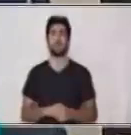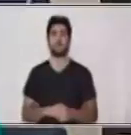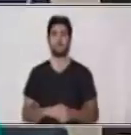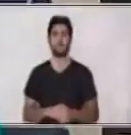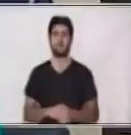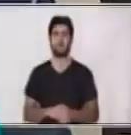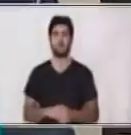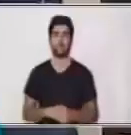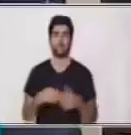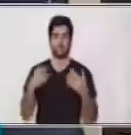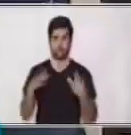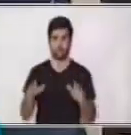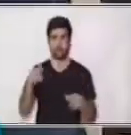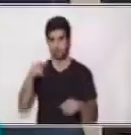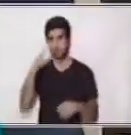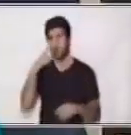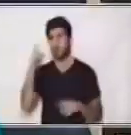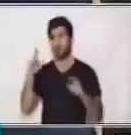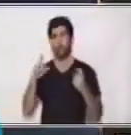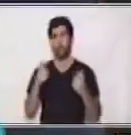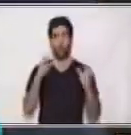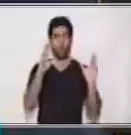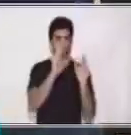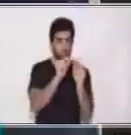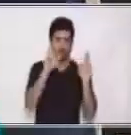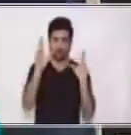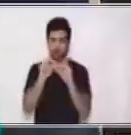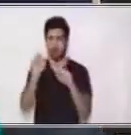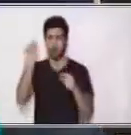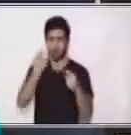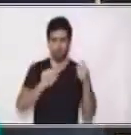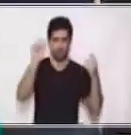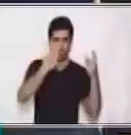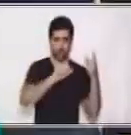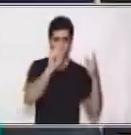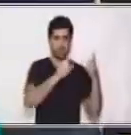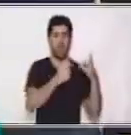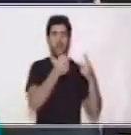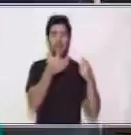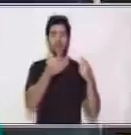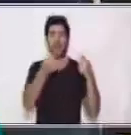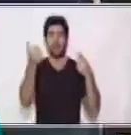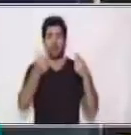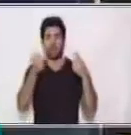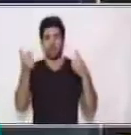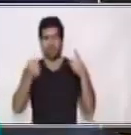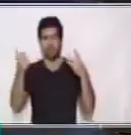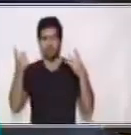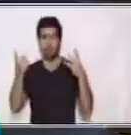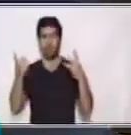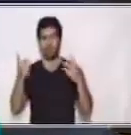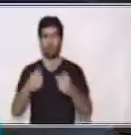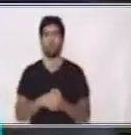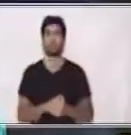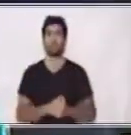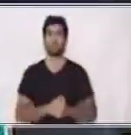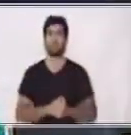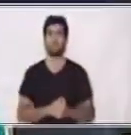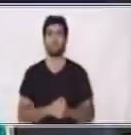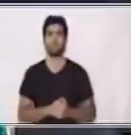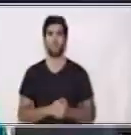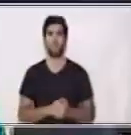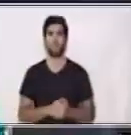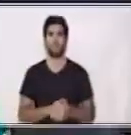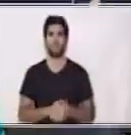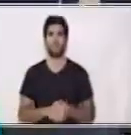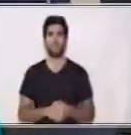Reducimos aquí el x al cuadrado menos x al cuadrado, se cancelan. Tengo 2x positivo menos